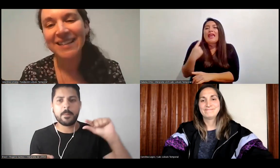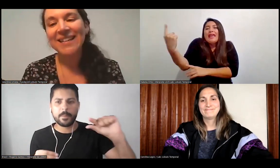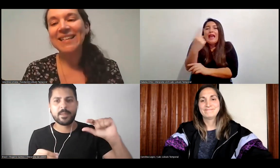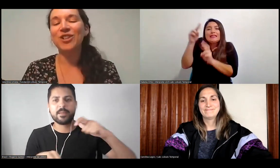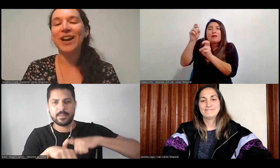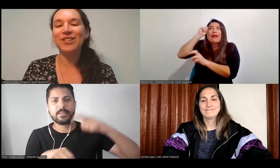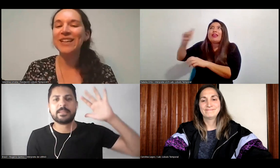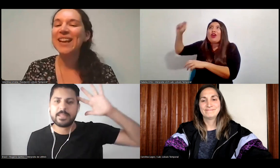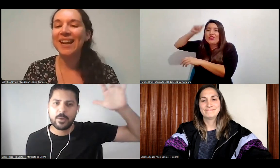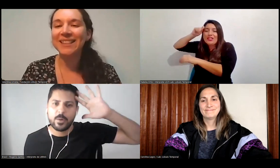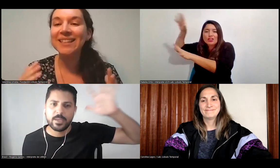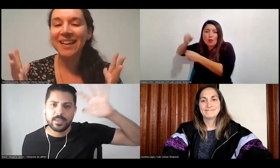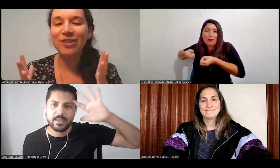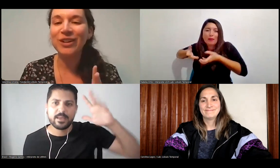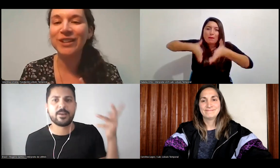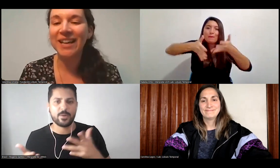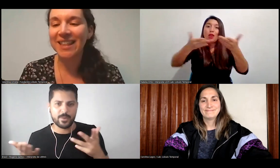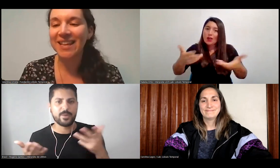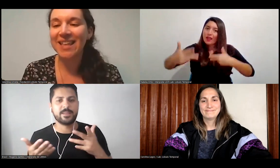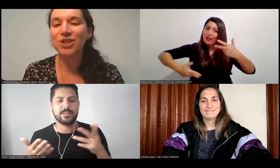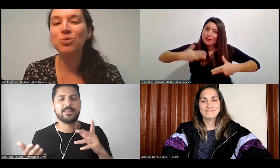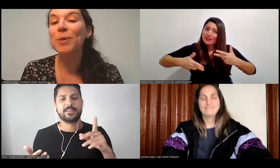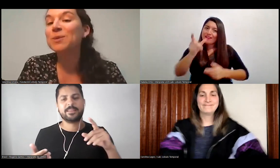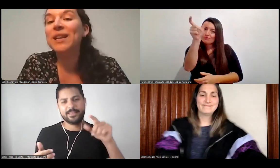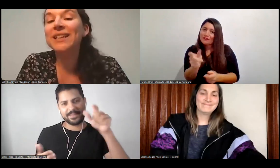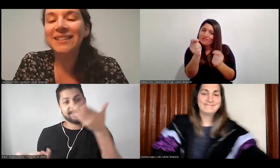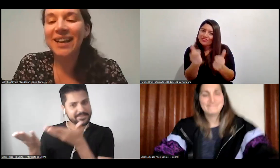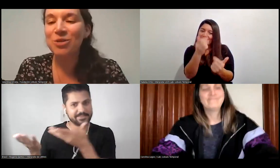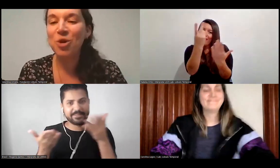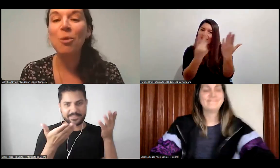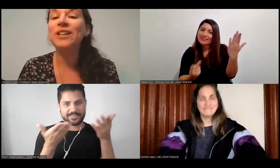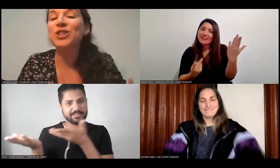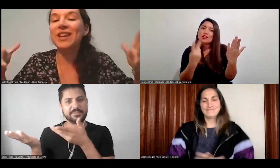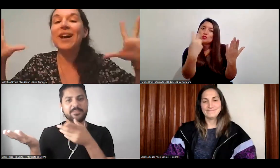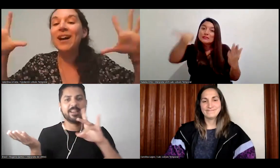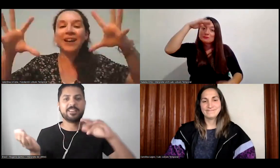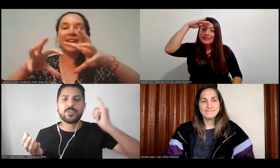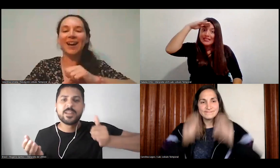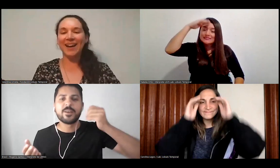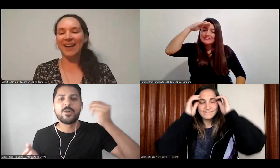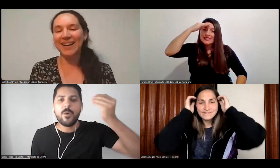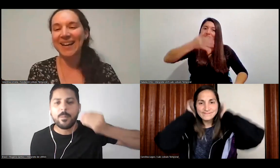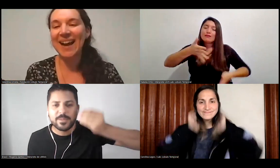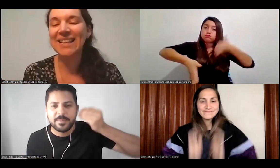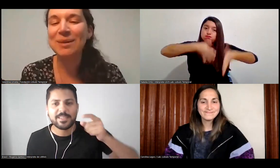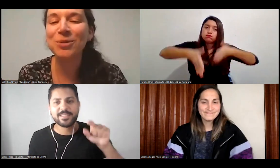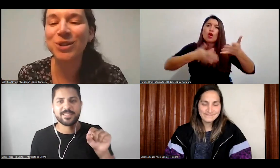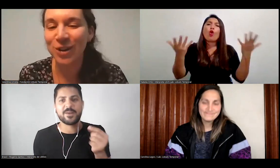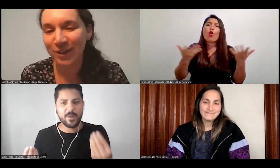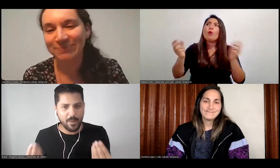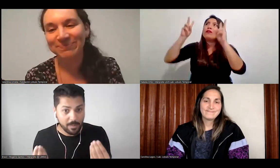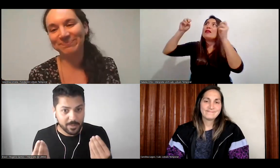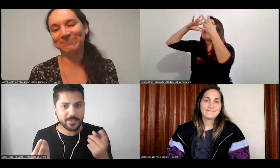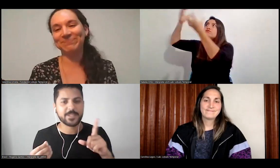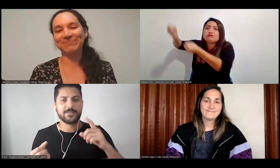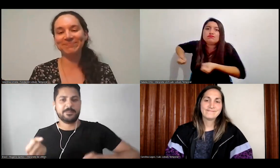teoría, y ahora Carolina, la artista, nos va a contar desde su propia experiencia cómo esto se baja a esta